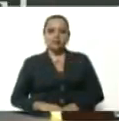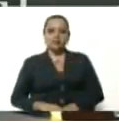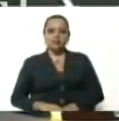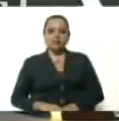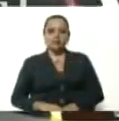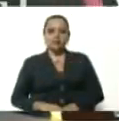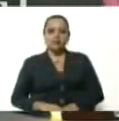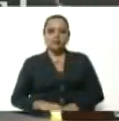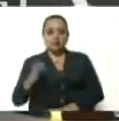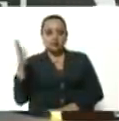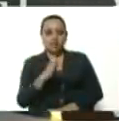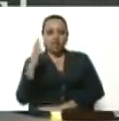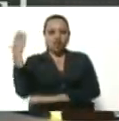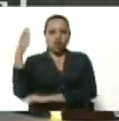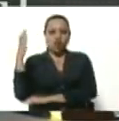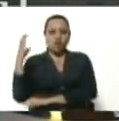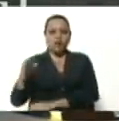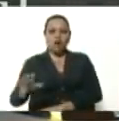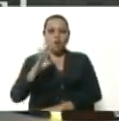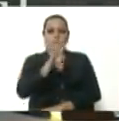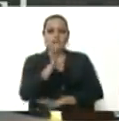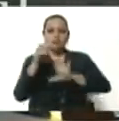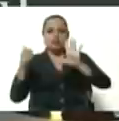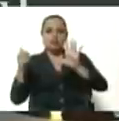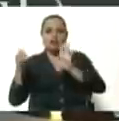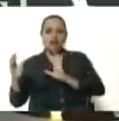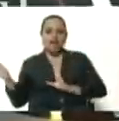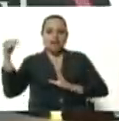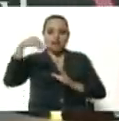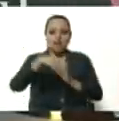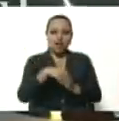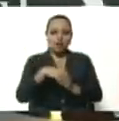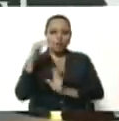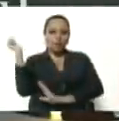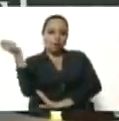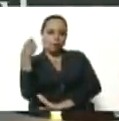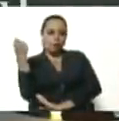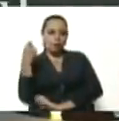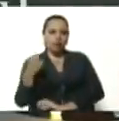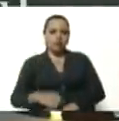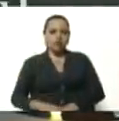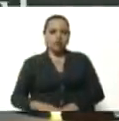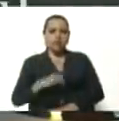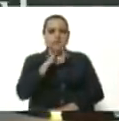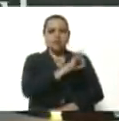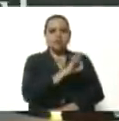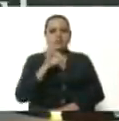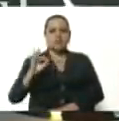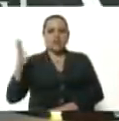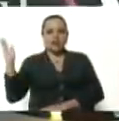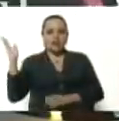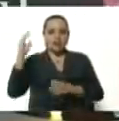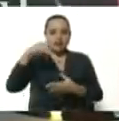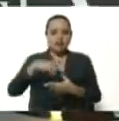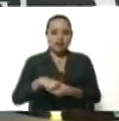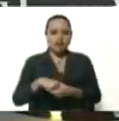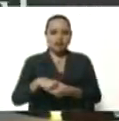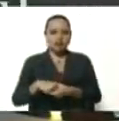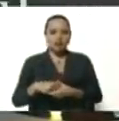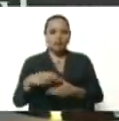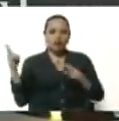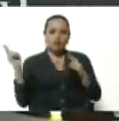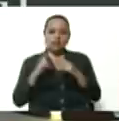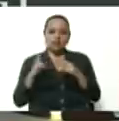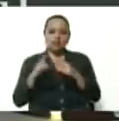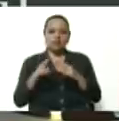de Colombia, 46 ingresaron por el estado Apure y 33 ingresaron por el estado